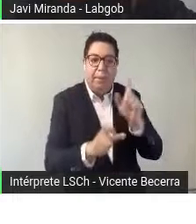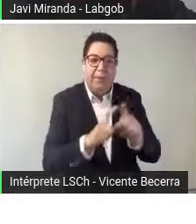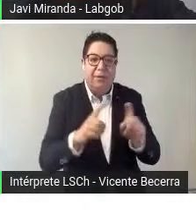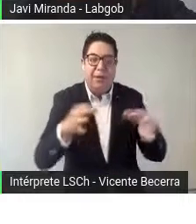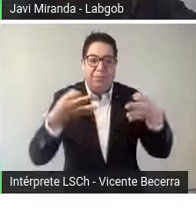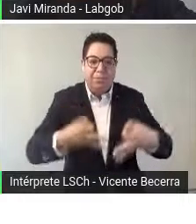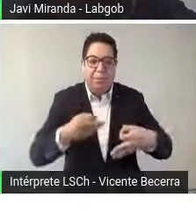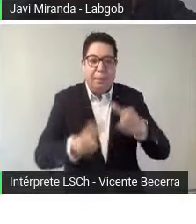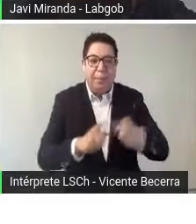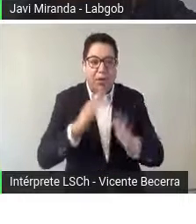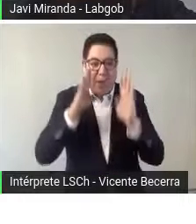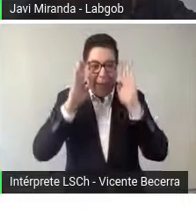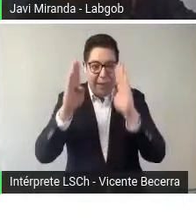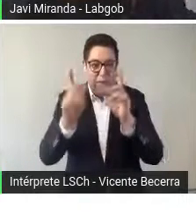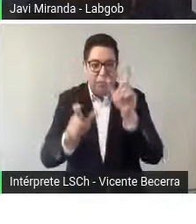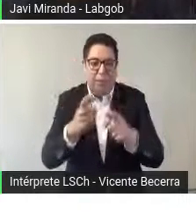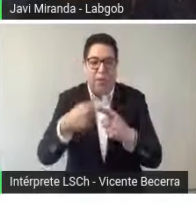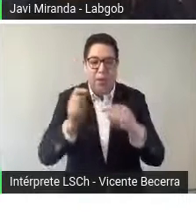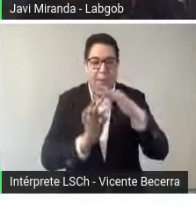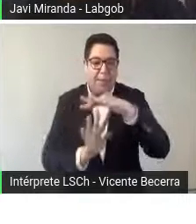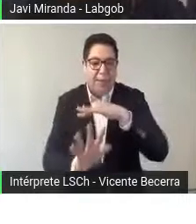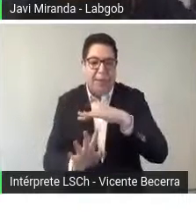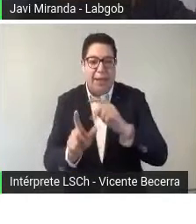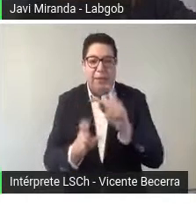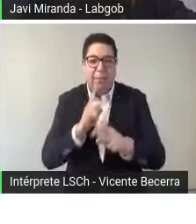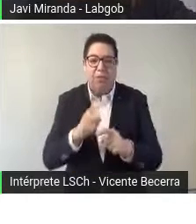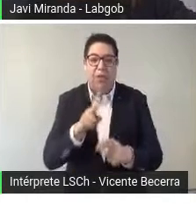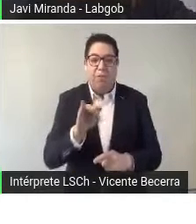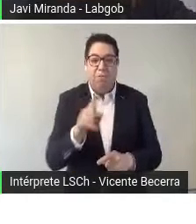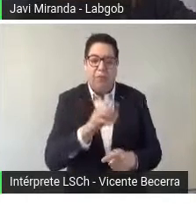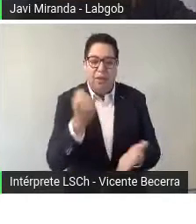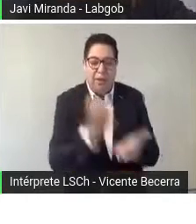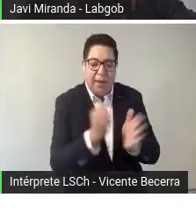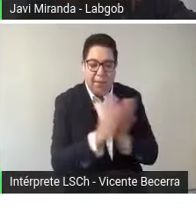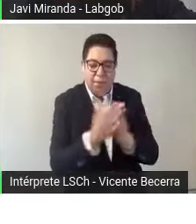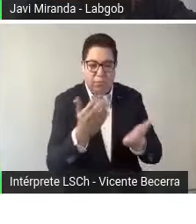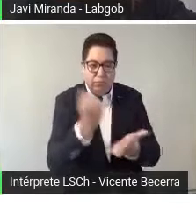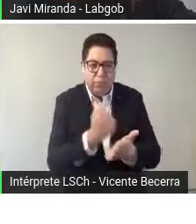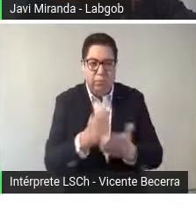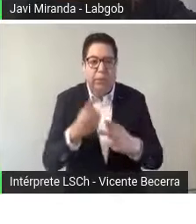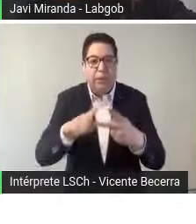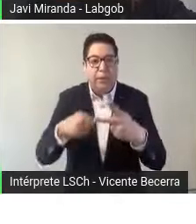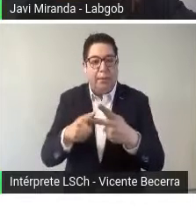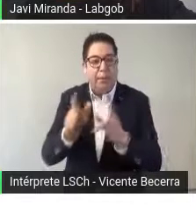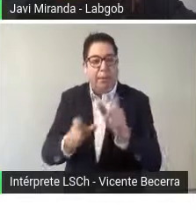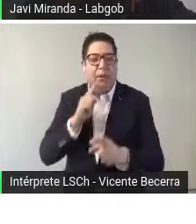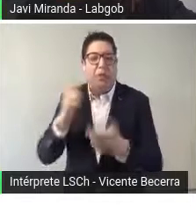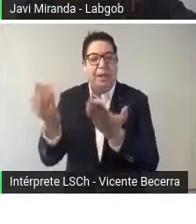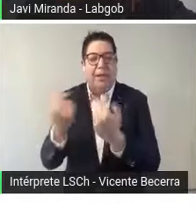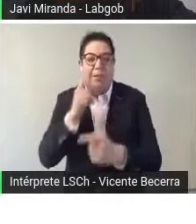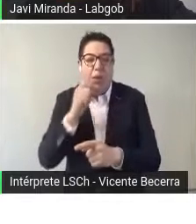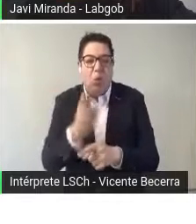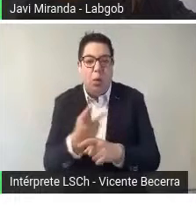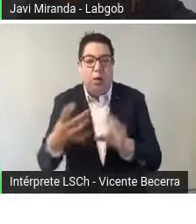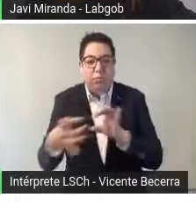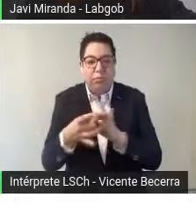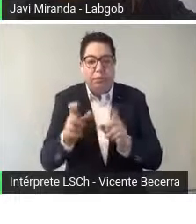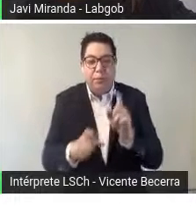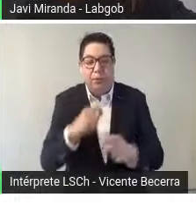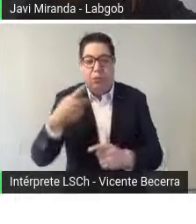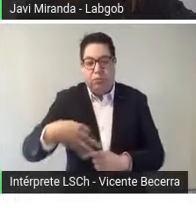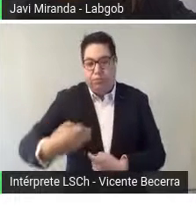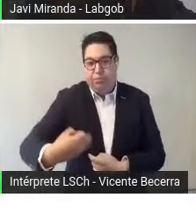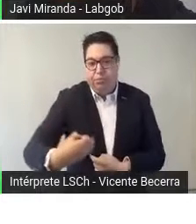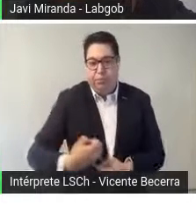calidad de atención de los migrantes en la obtención de la visa, cómo hacemos clic con las demandas ciudadanas oportuna y